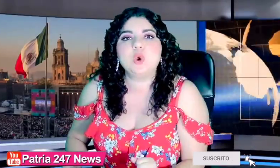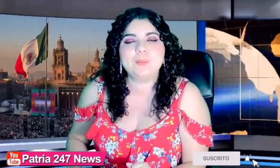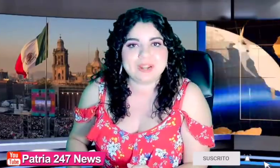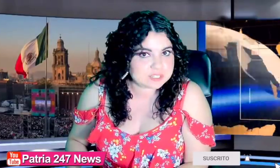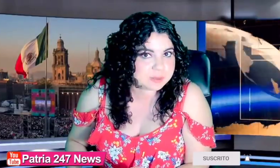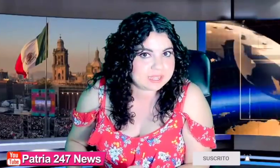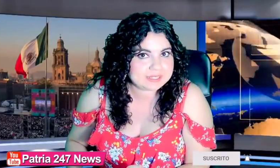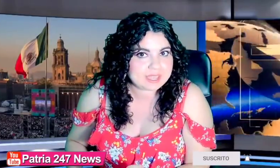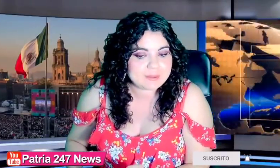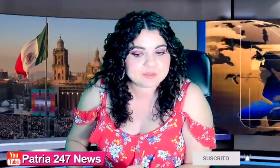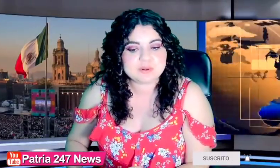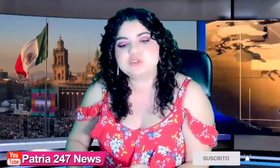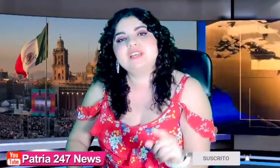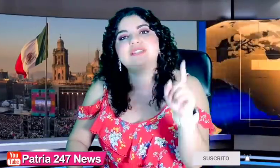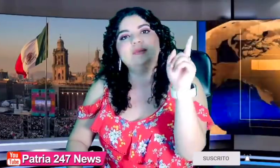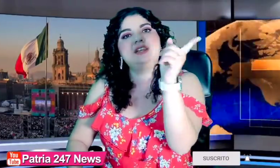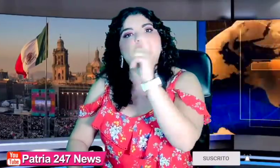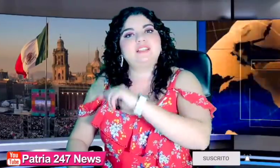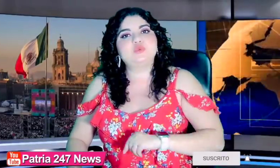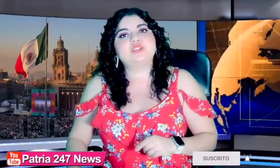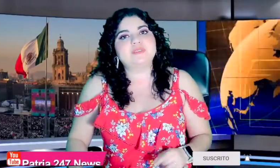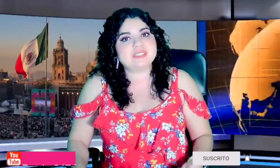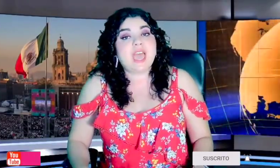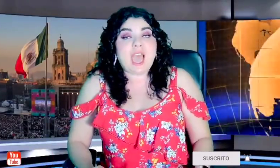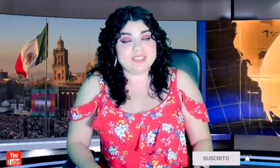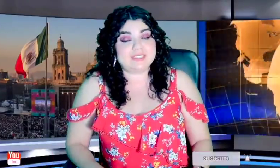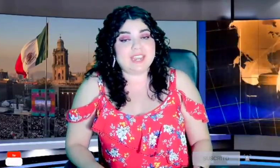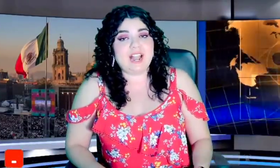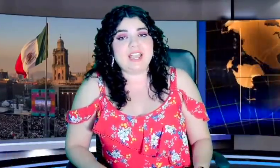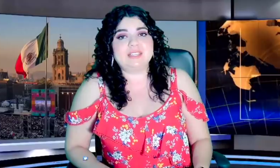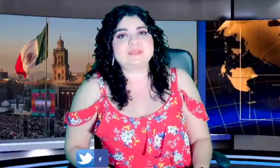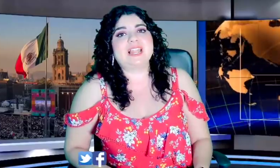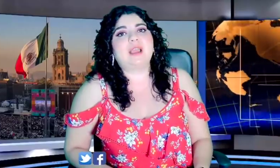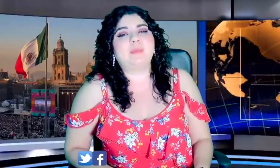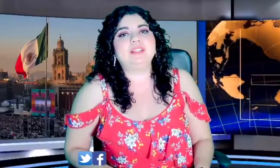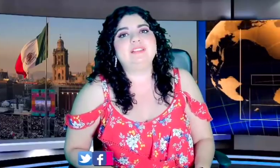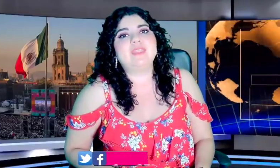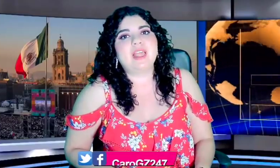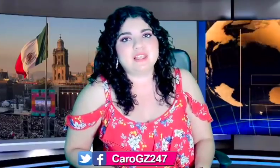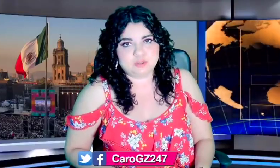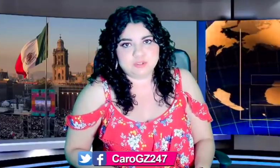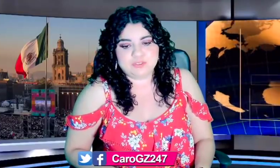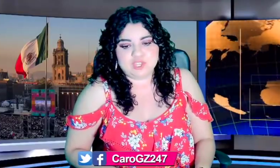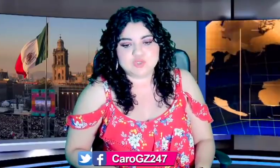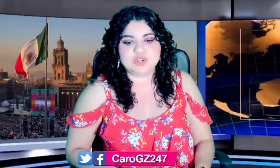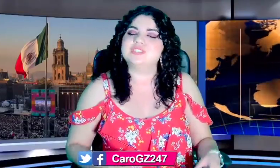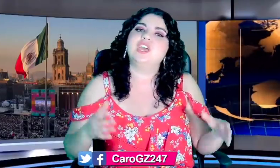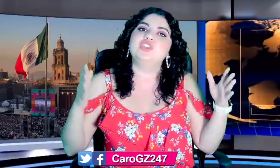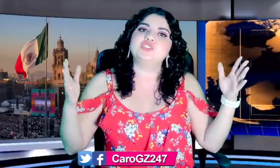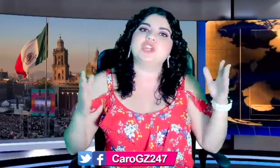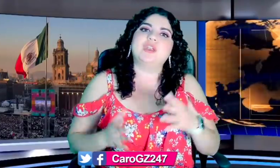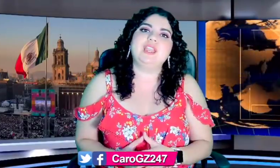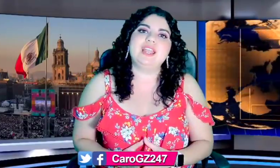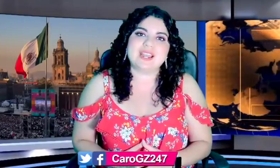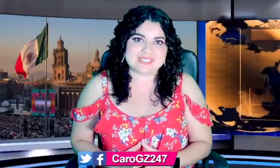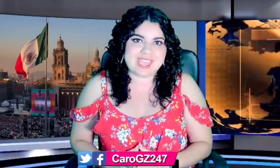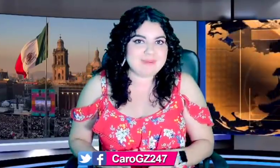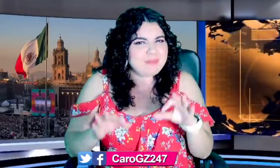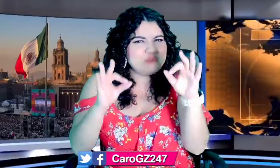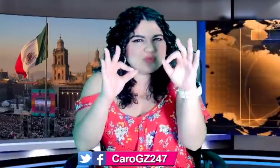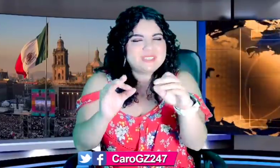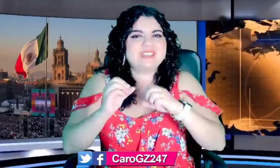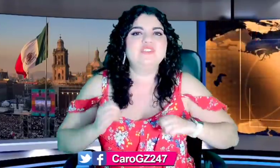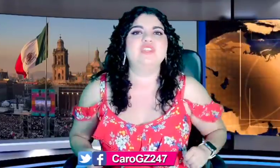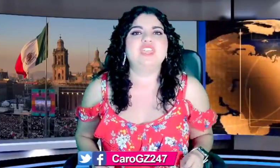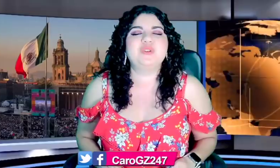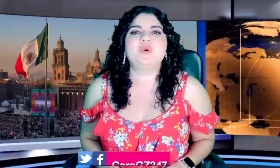que lo compartas para que llegue a más personas. También a que te suscribas a este canal y actives la campanita de las notificaciones. Yo soy Carolina García y